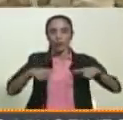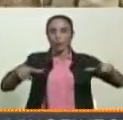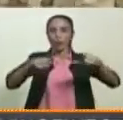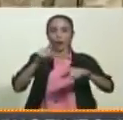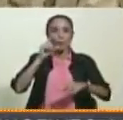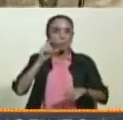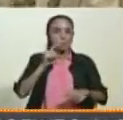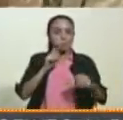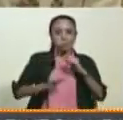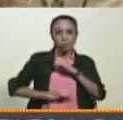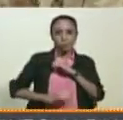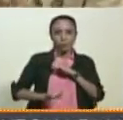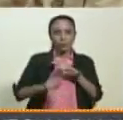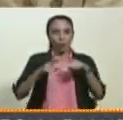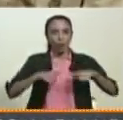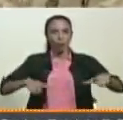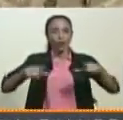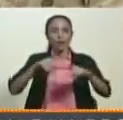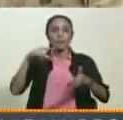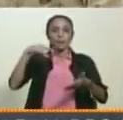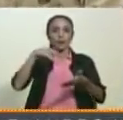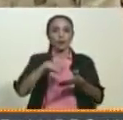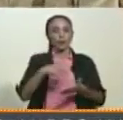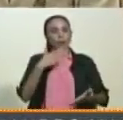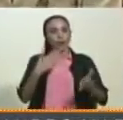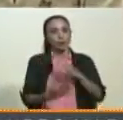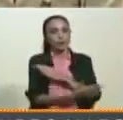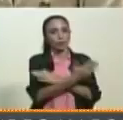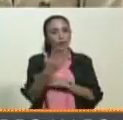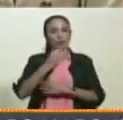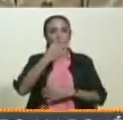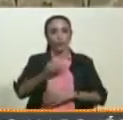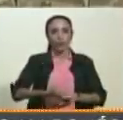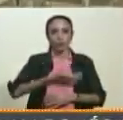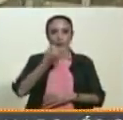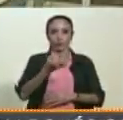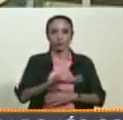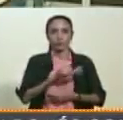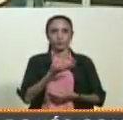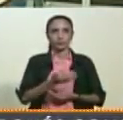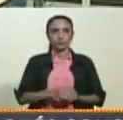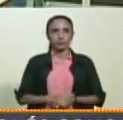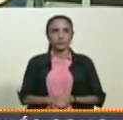materno infantil Julia Benítez de Guacara. Muchas gracias y buenas tardes a toda Venezuela.